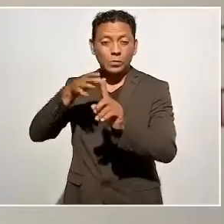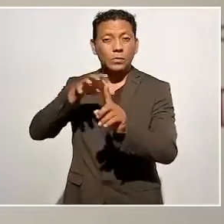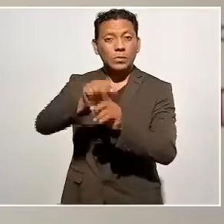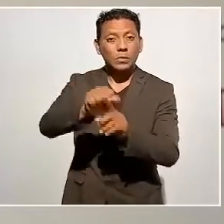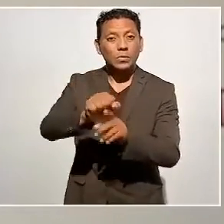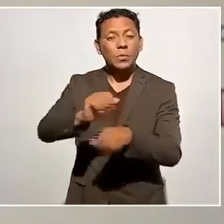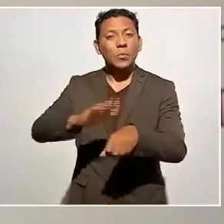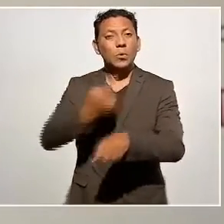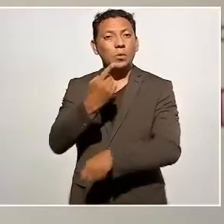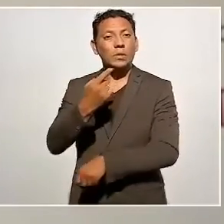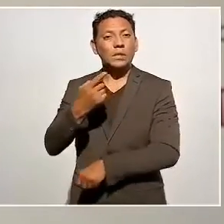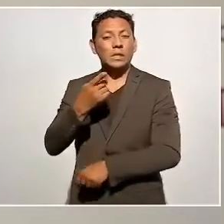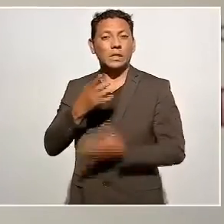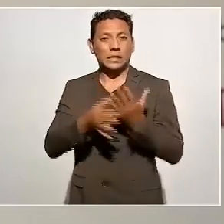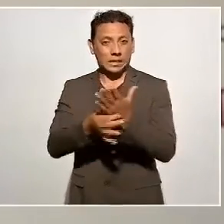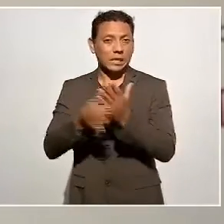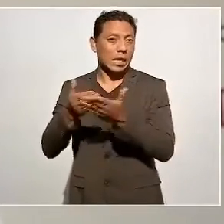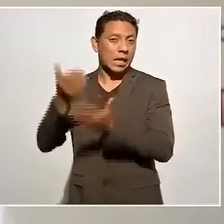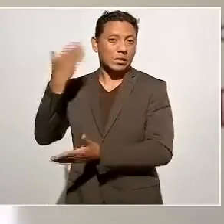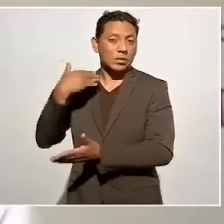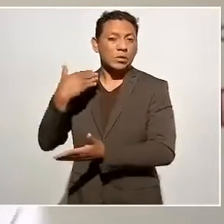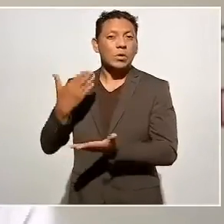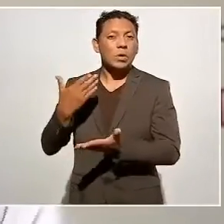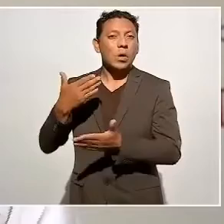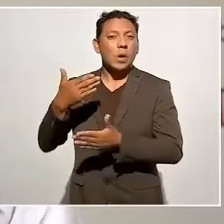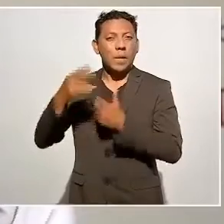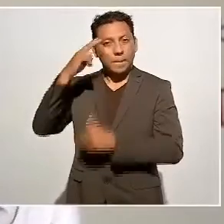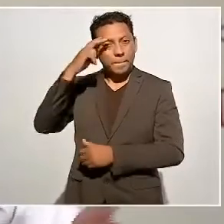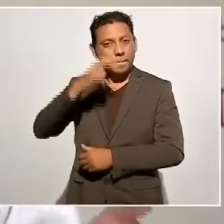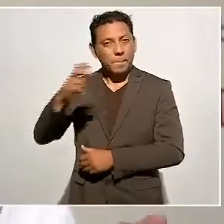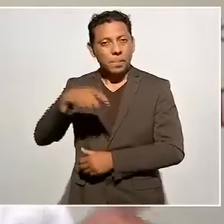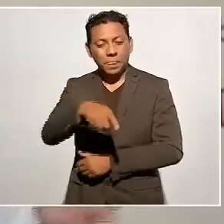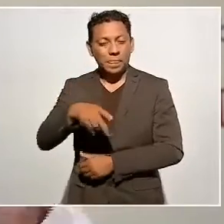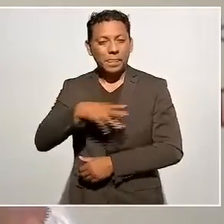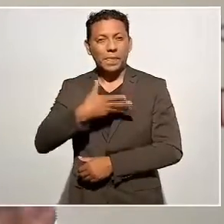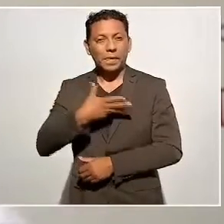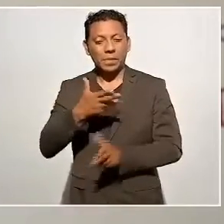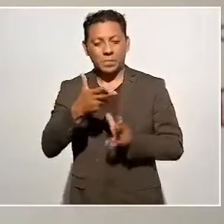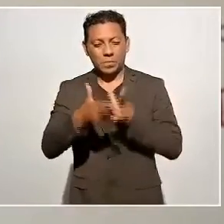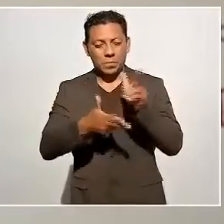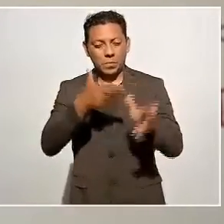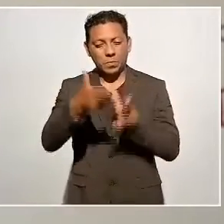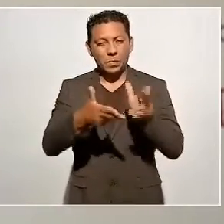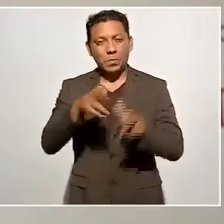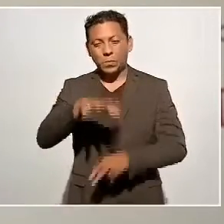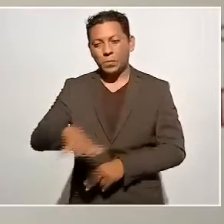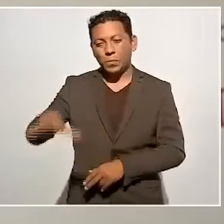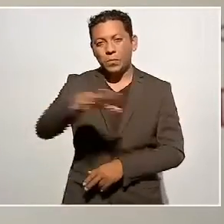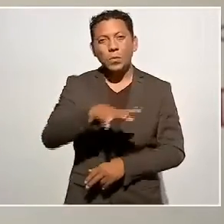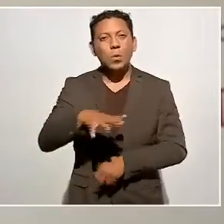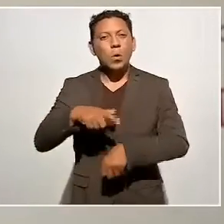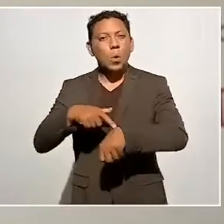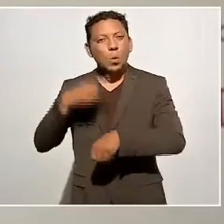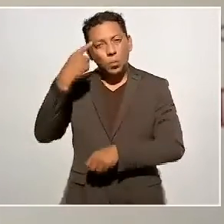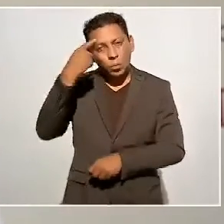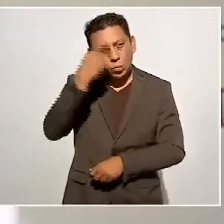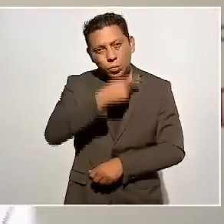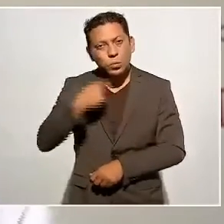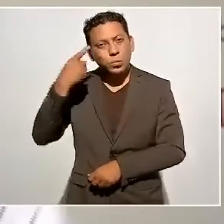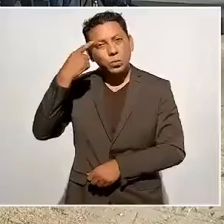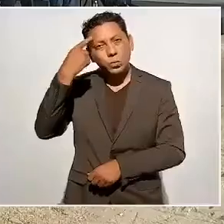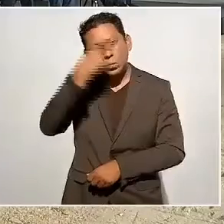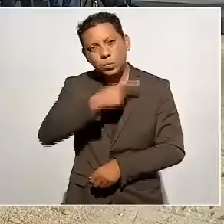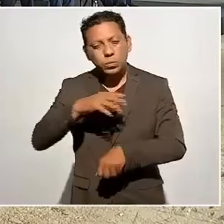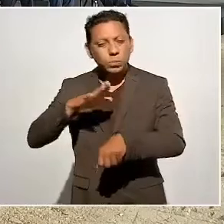porque decía Pellicer que cuando se viaja en tren por el trópico, las horas se